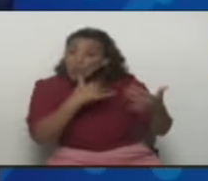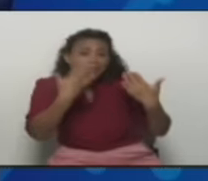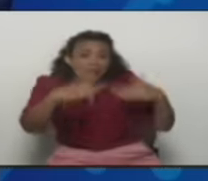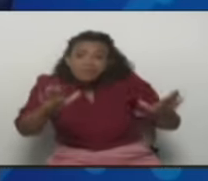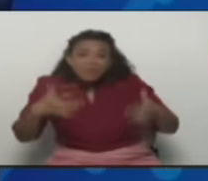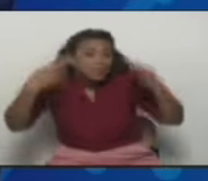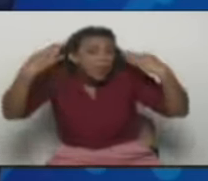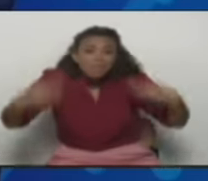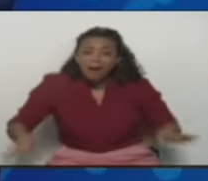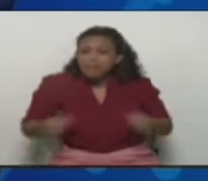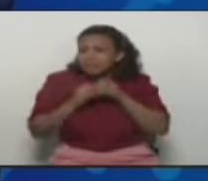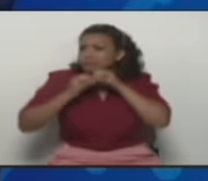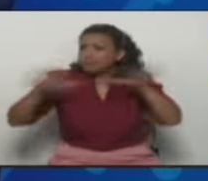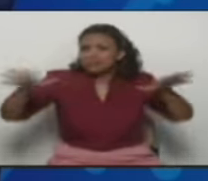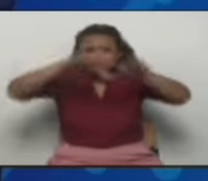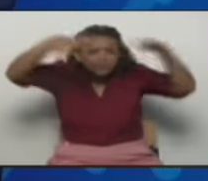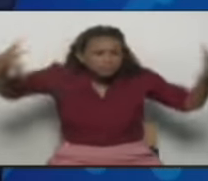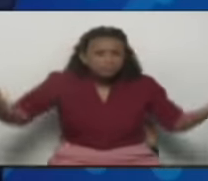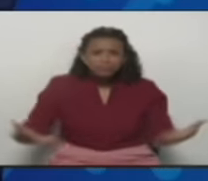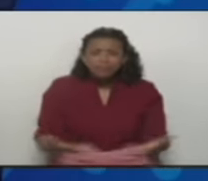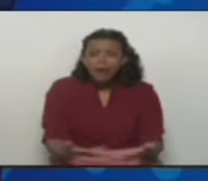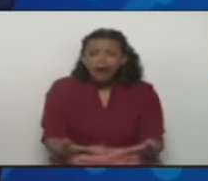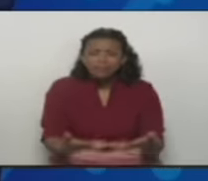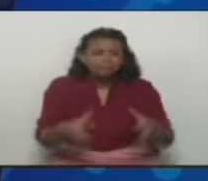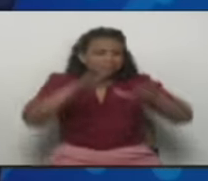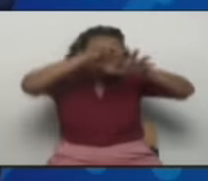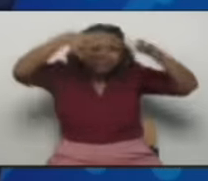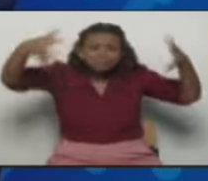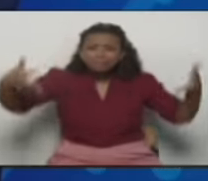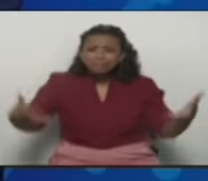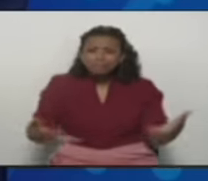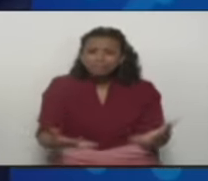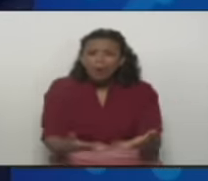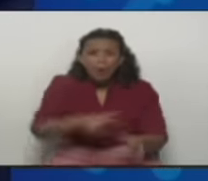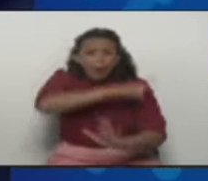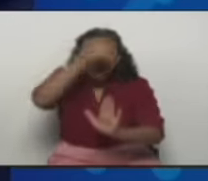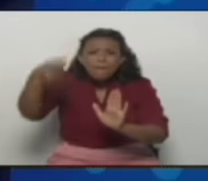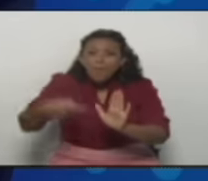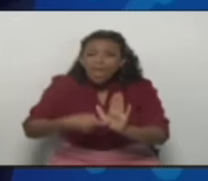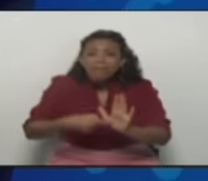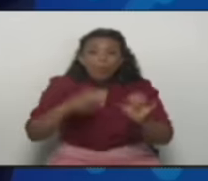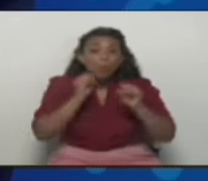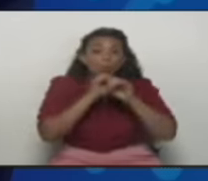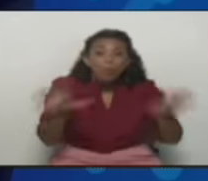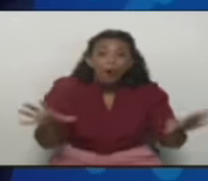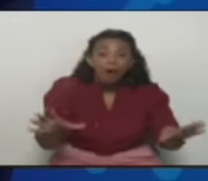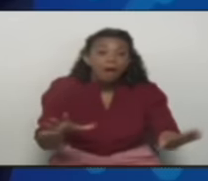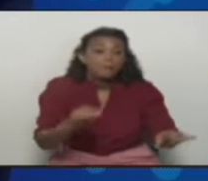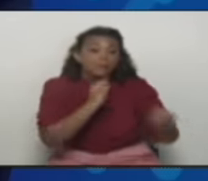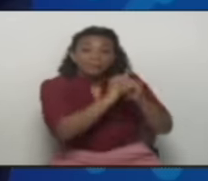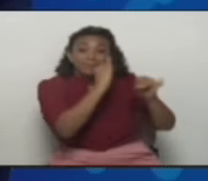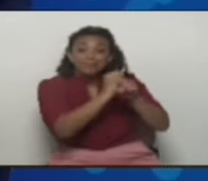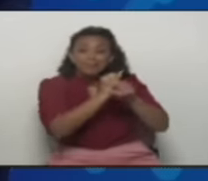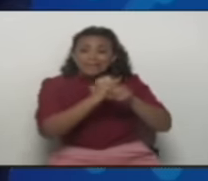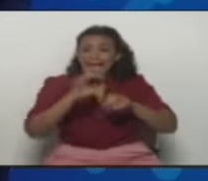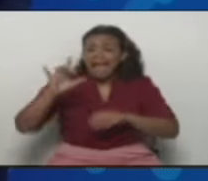El golpe es por el ciberespacio. Ellos le impusieron al mundo sus redes sociales.